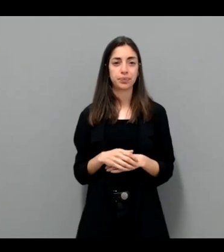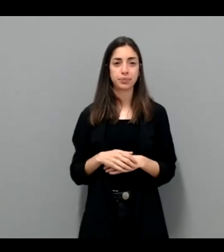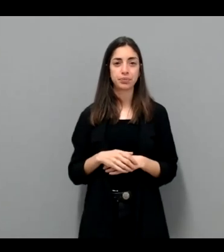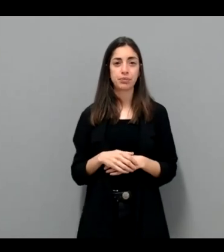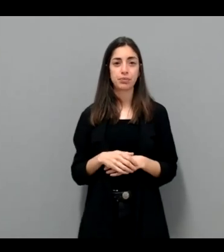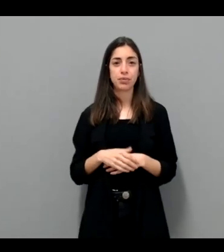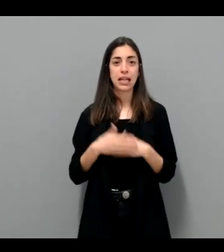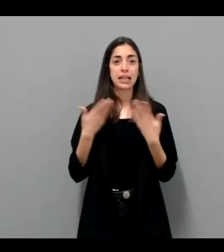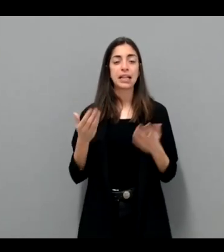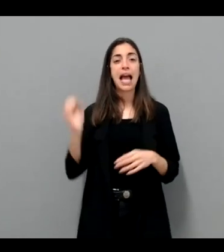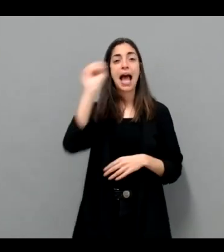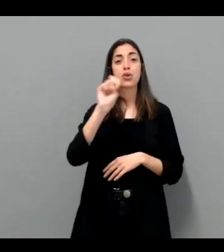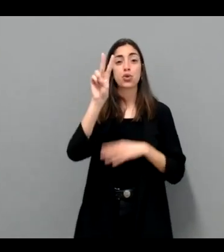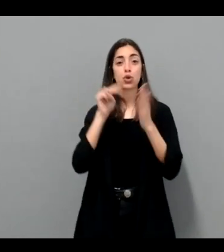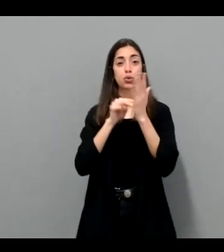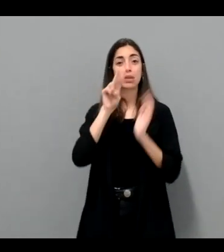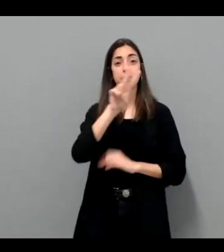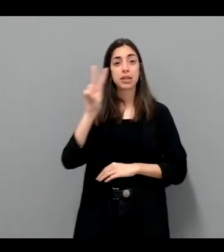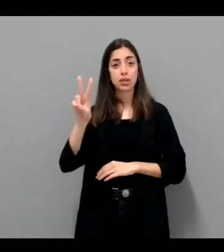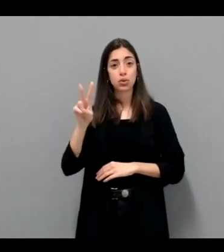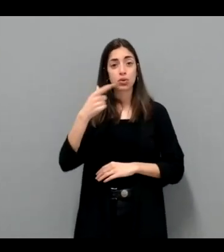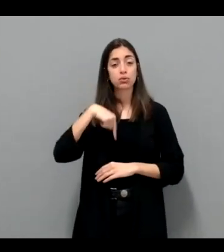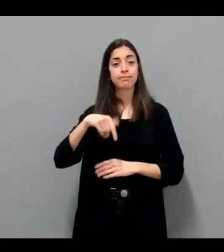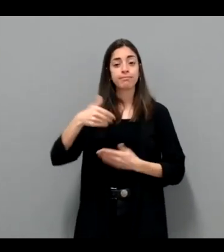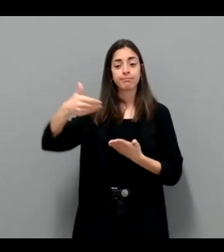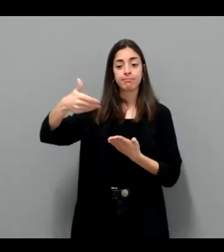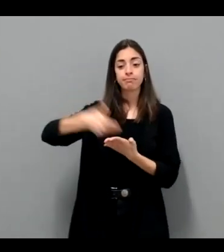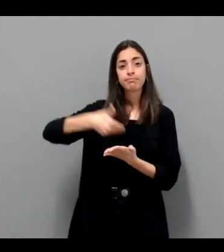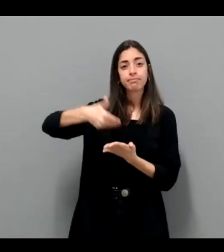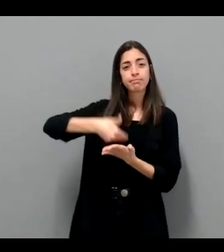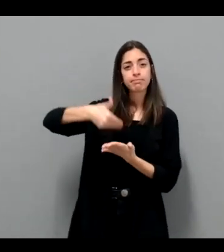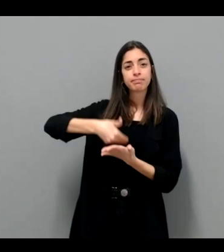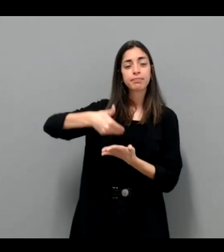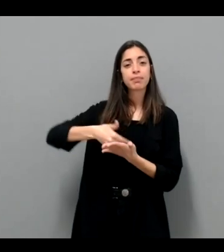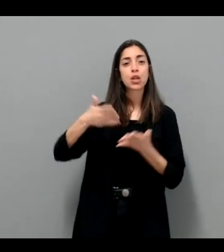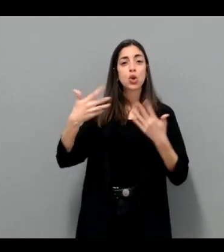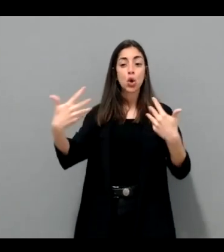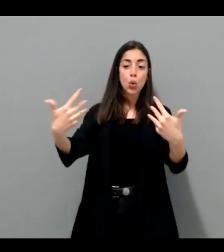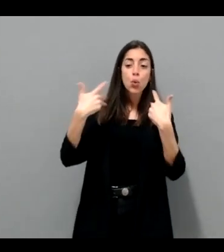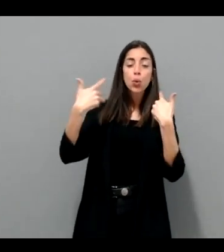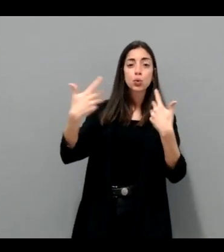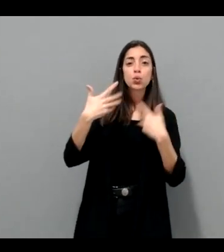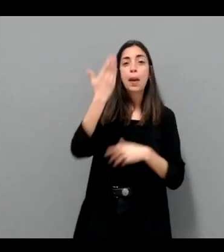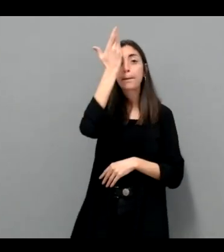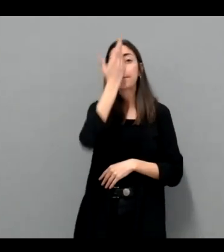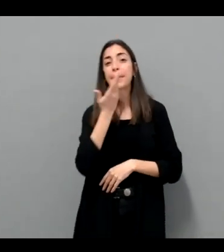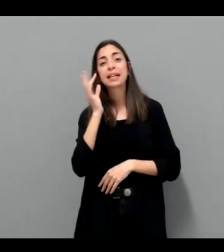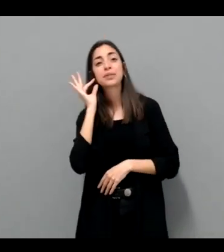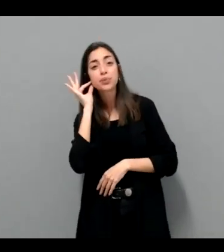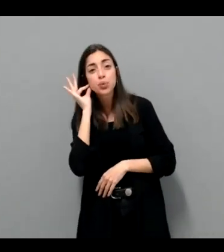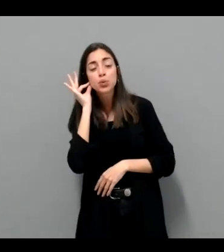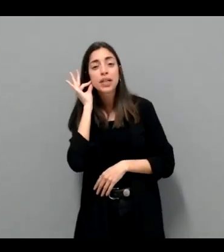En el 2022 recibimos 92 consultas de mujeres con parálisis cerebral en nuestro